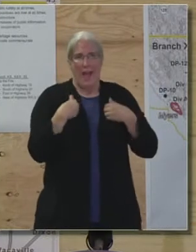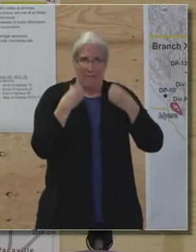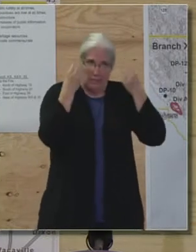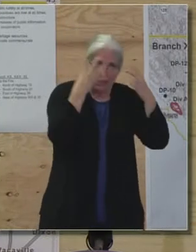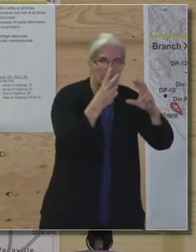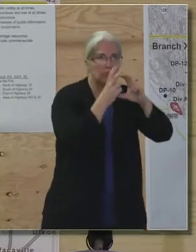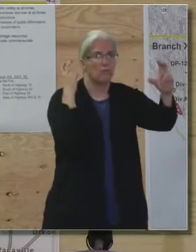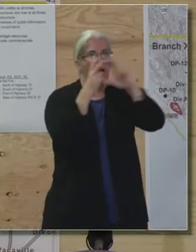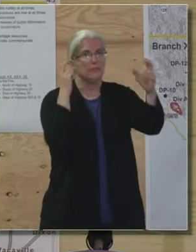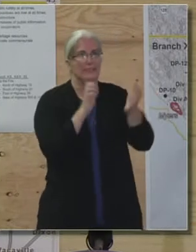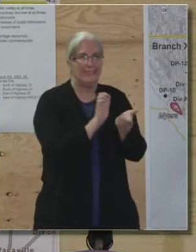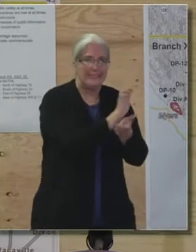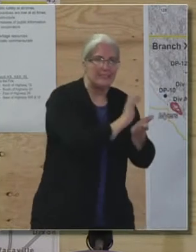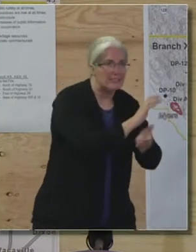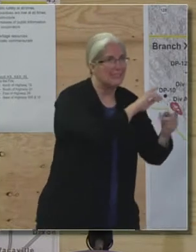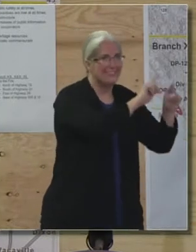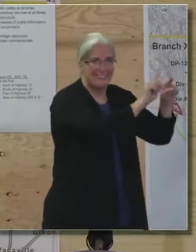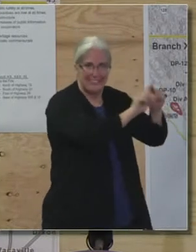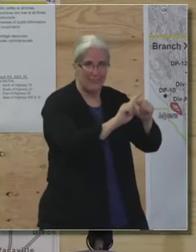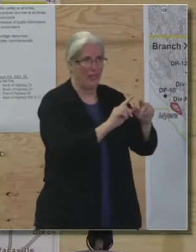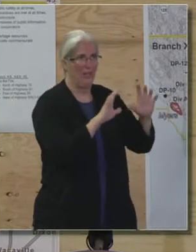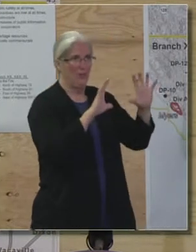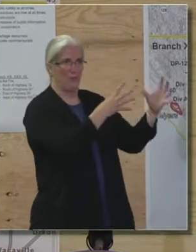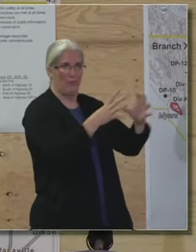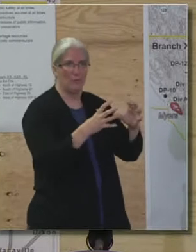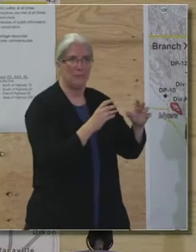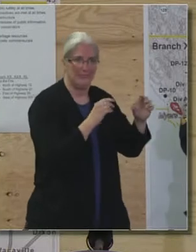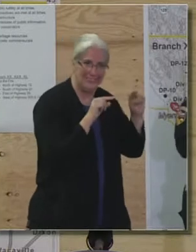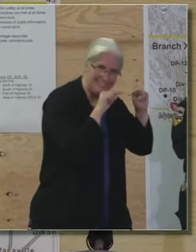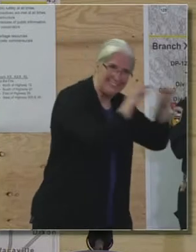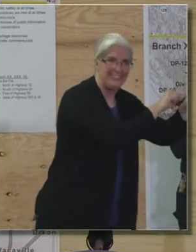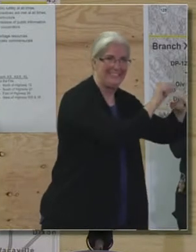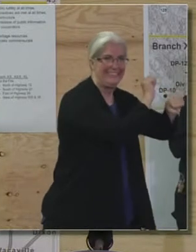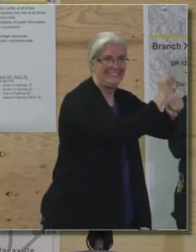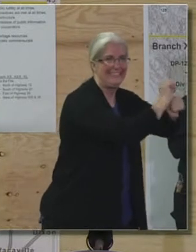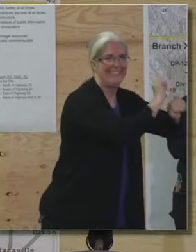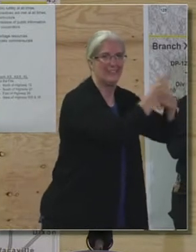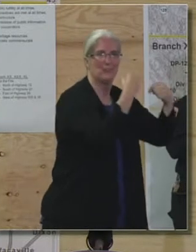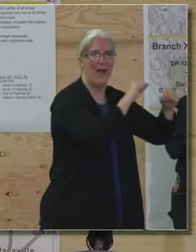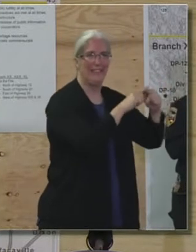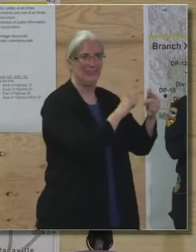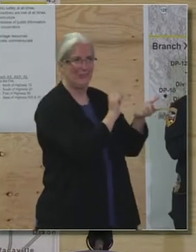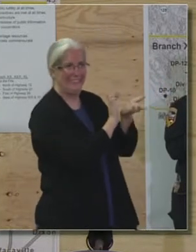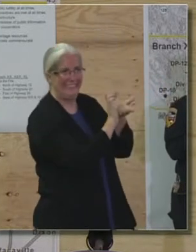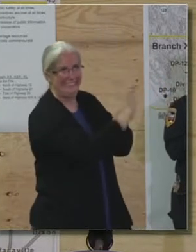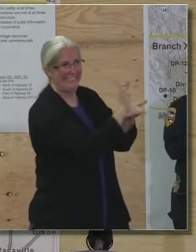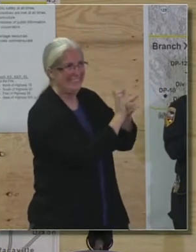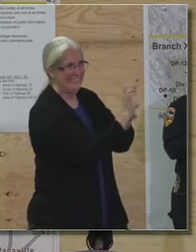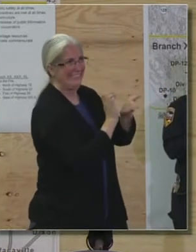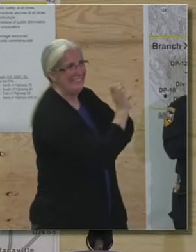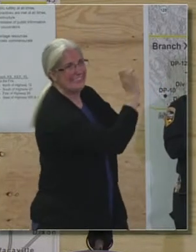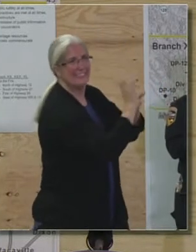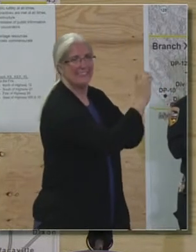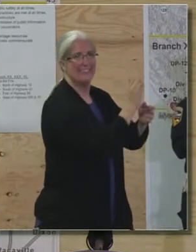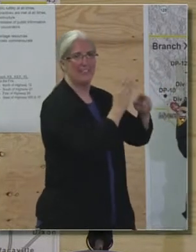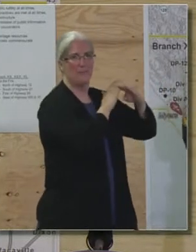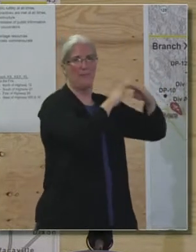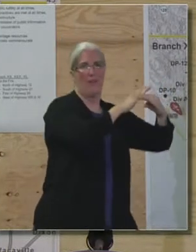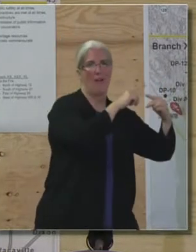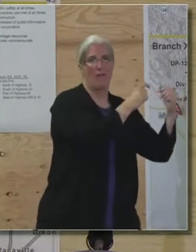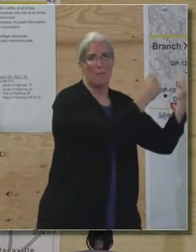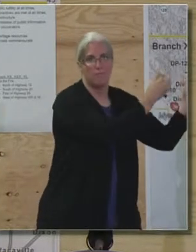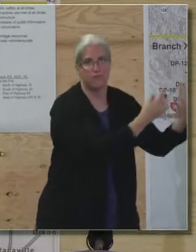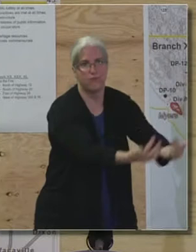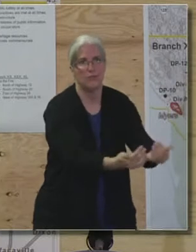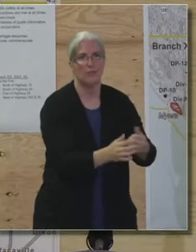y camiones que está trabajando agresivamente a lo largo del frente del incendio para tratar de prevenir que se desplace hacia el